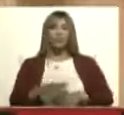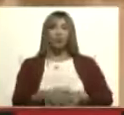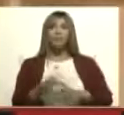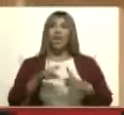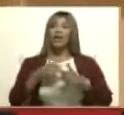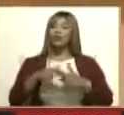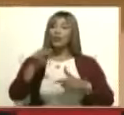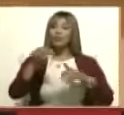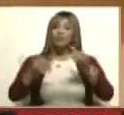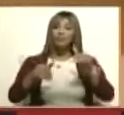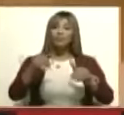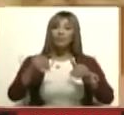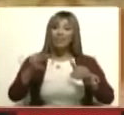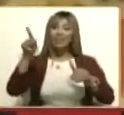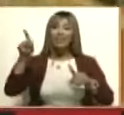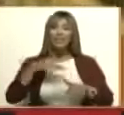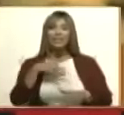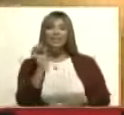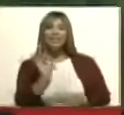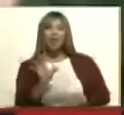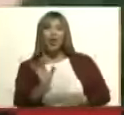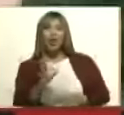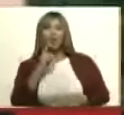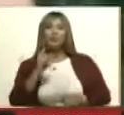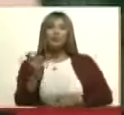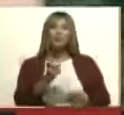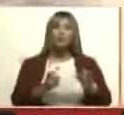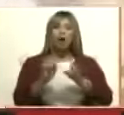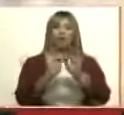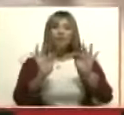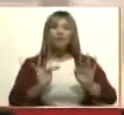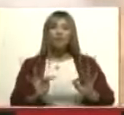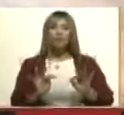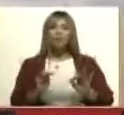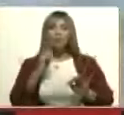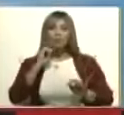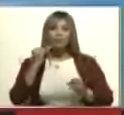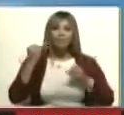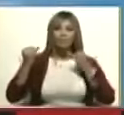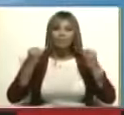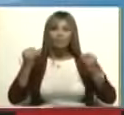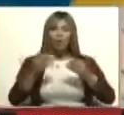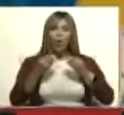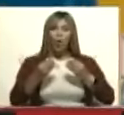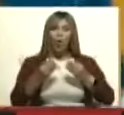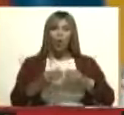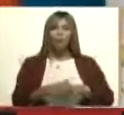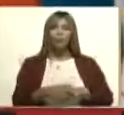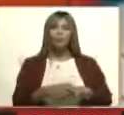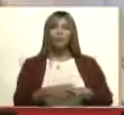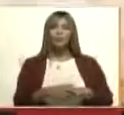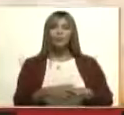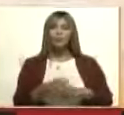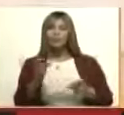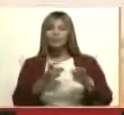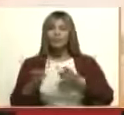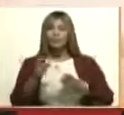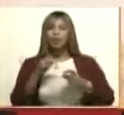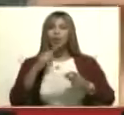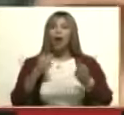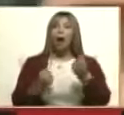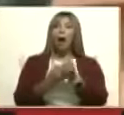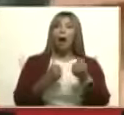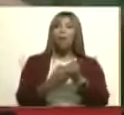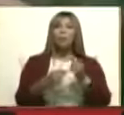ese referéndum les ha dolido tanto que han buscado de manera extraterritorial, transnacional, buscando jurisdicciones